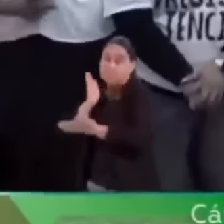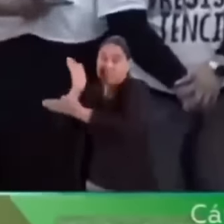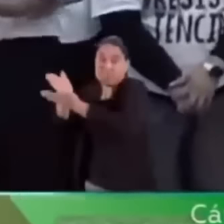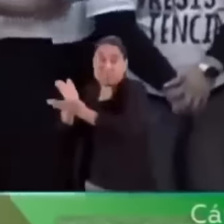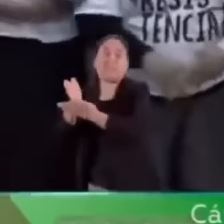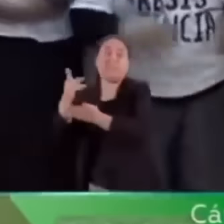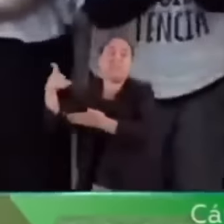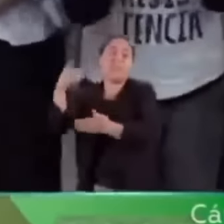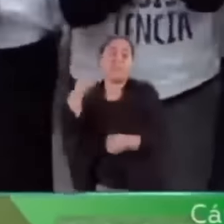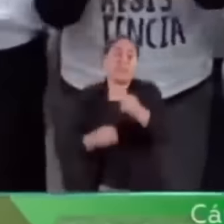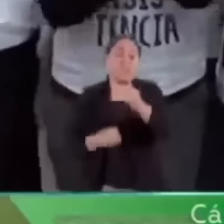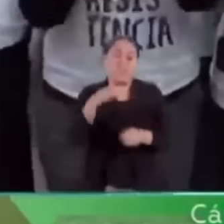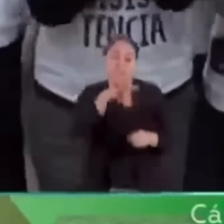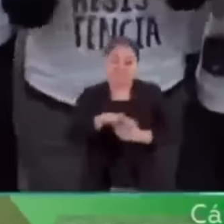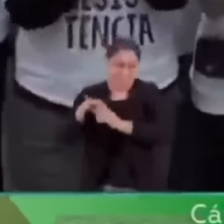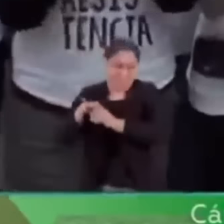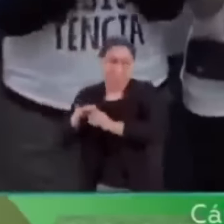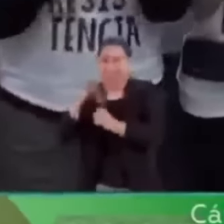Electoral.